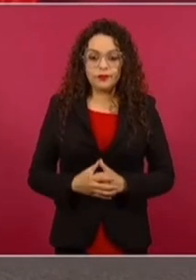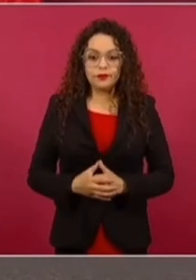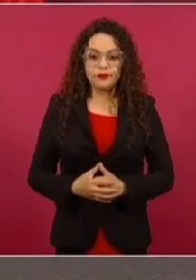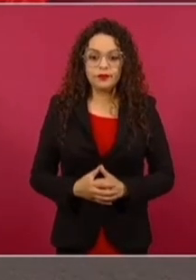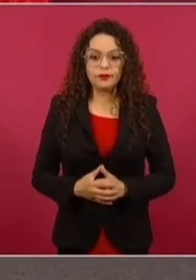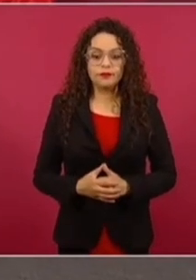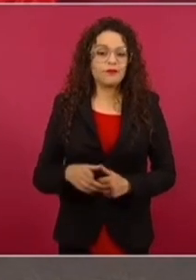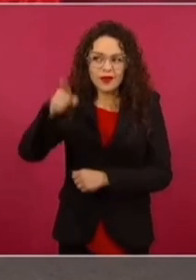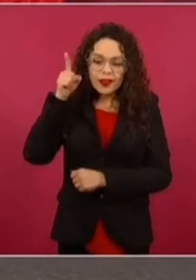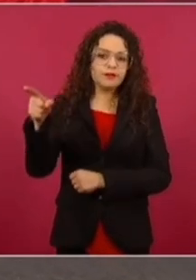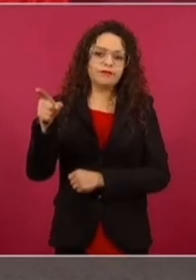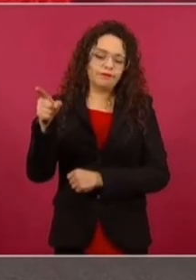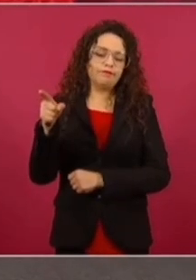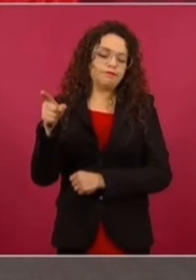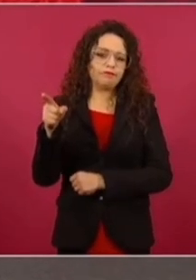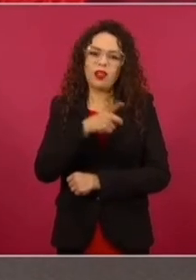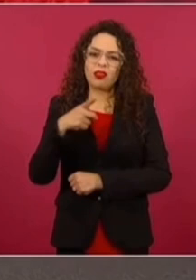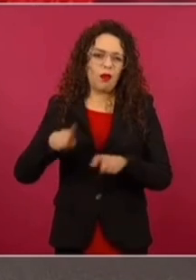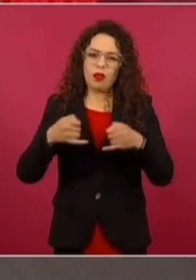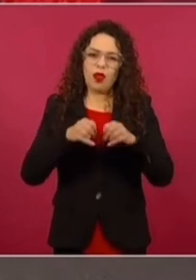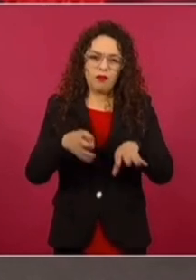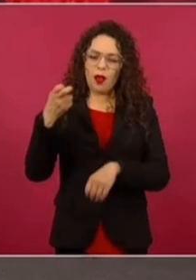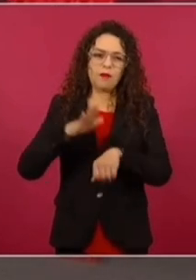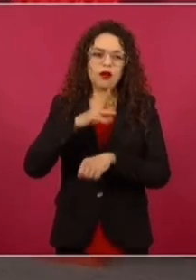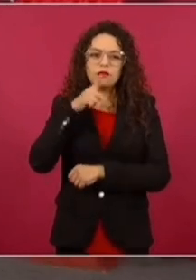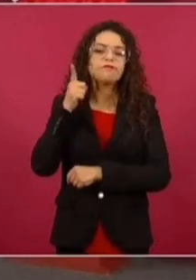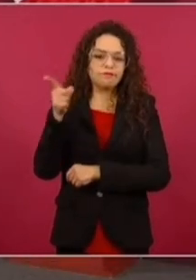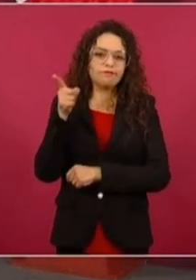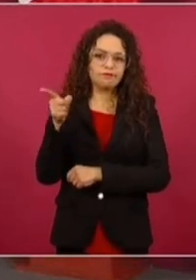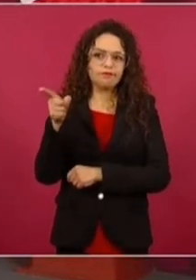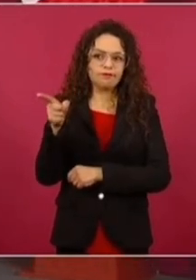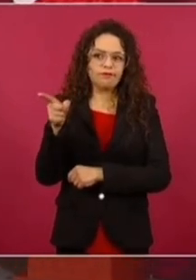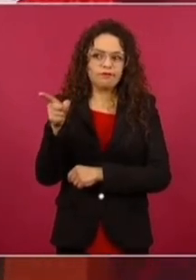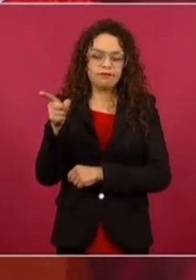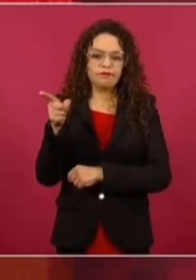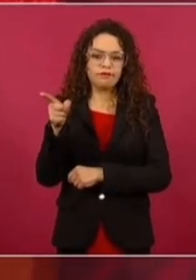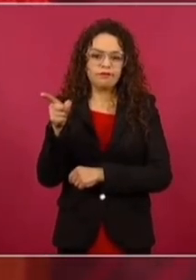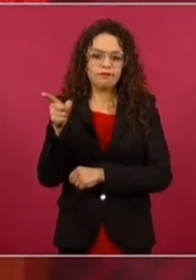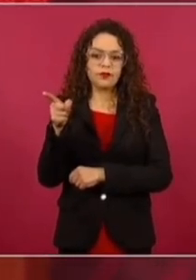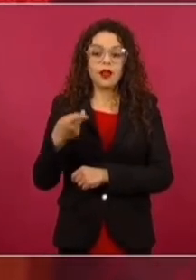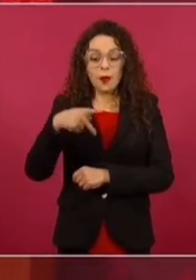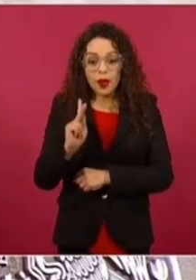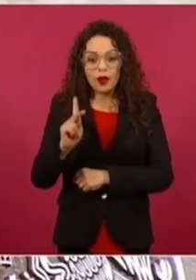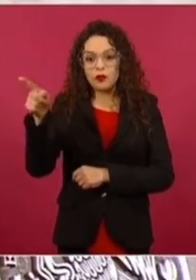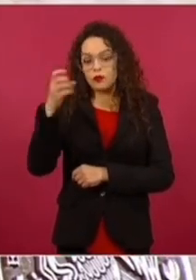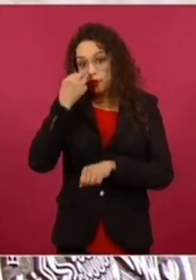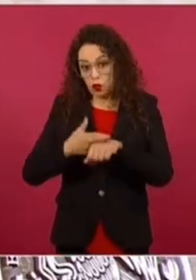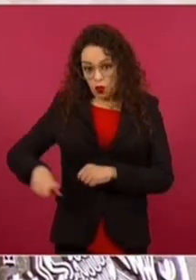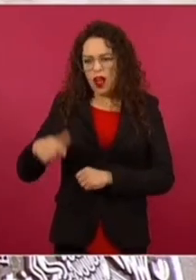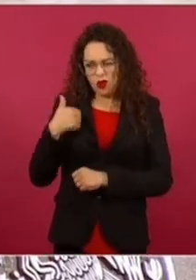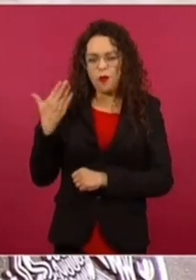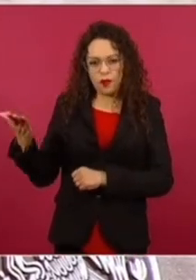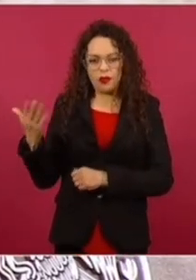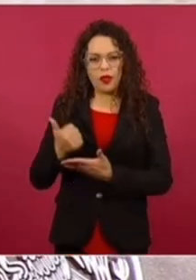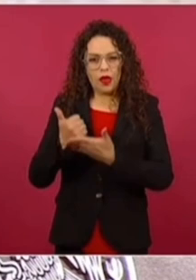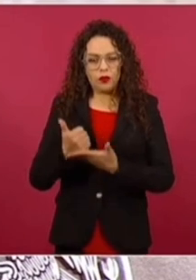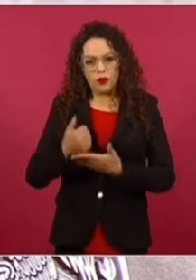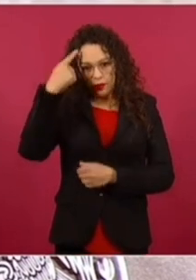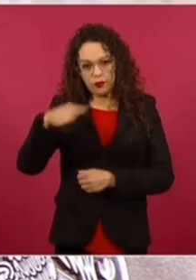y lo mejor sería que la Fiscalía informara. Pero le voy a pedir al secretario de Gobernación que